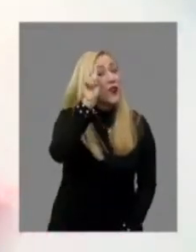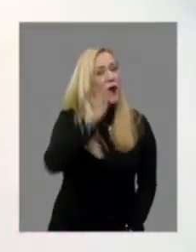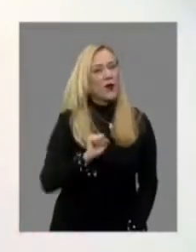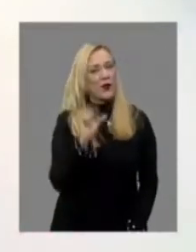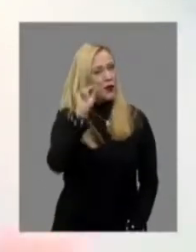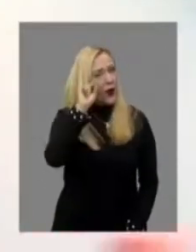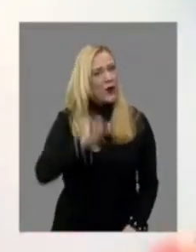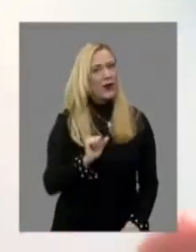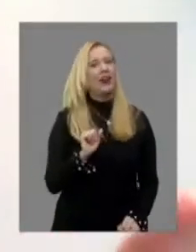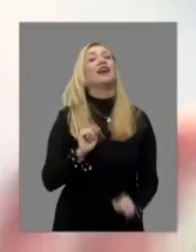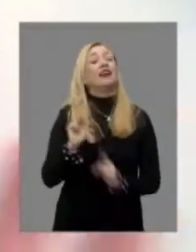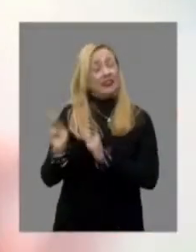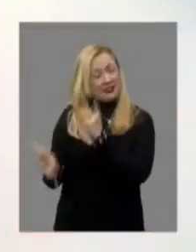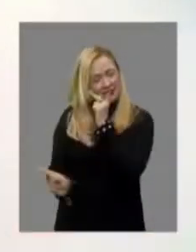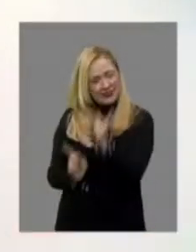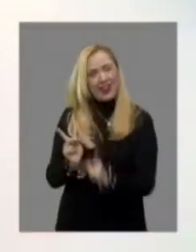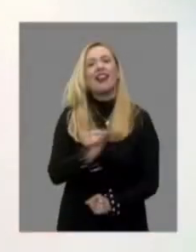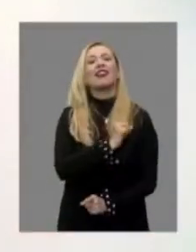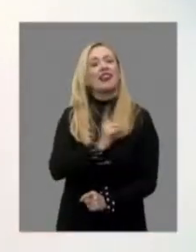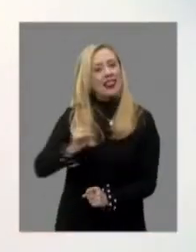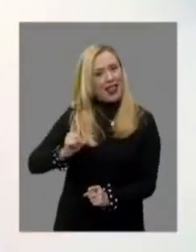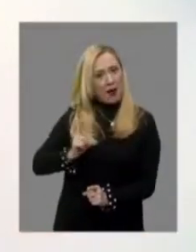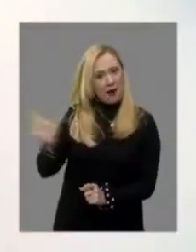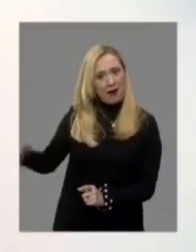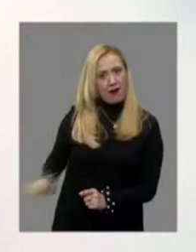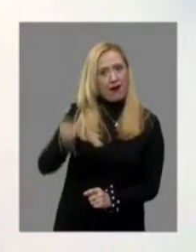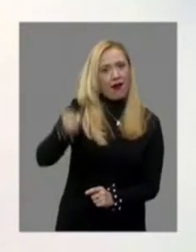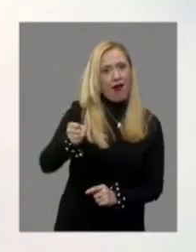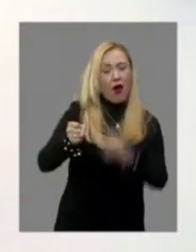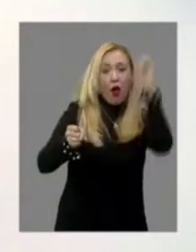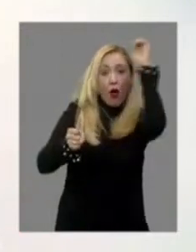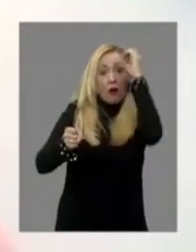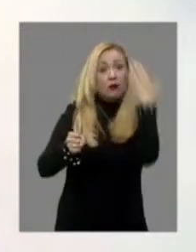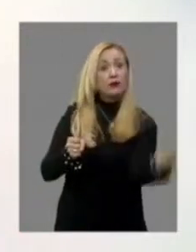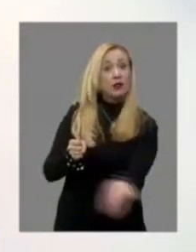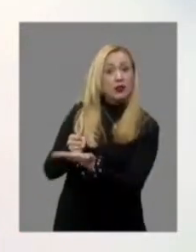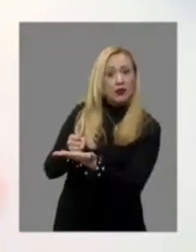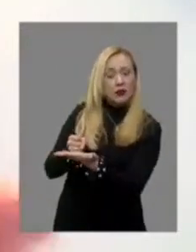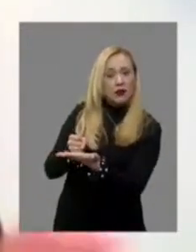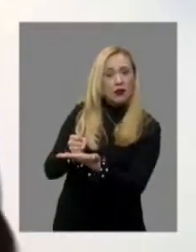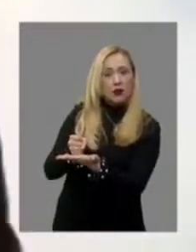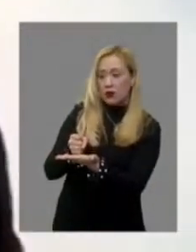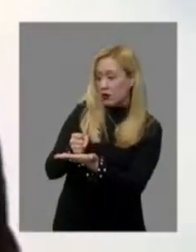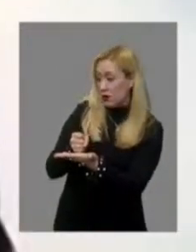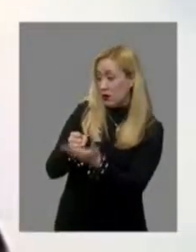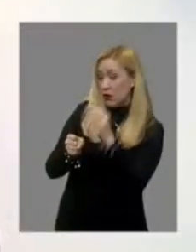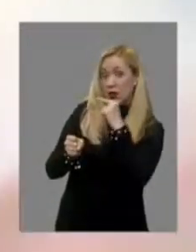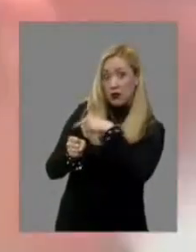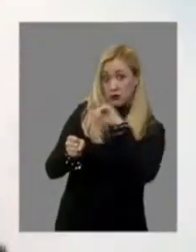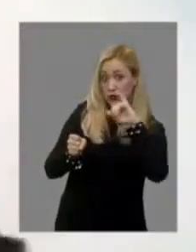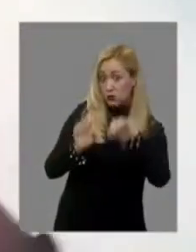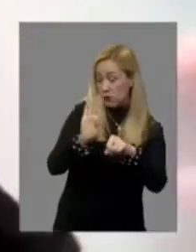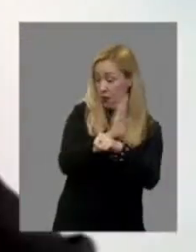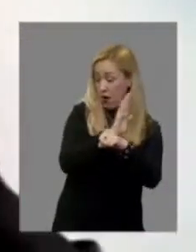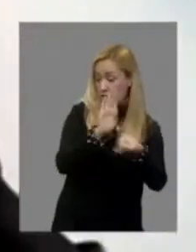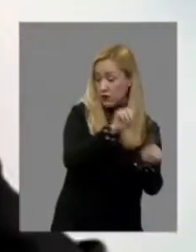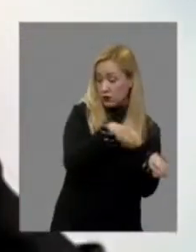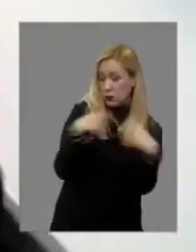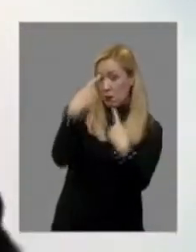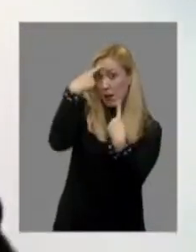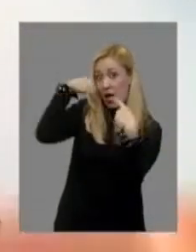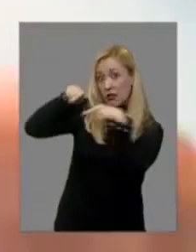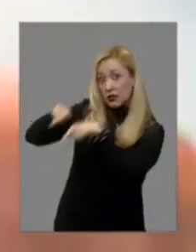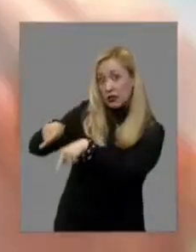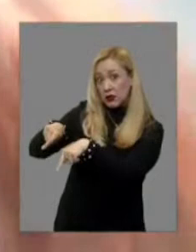consulta debe hacer abstracción de si beneficio o no, se consulta precisamente en